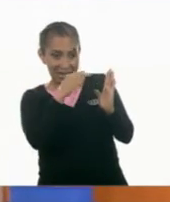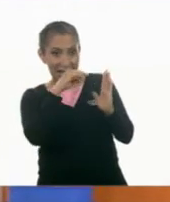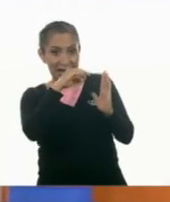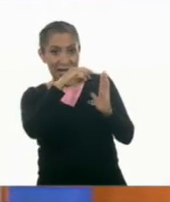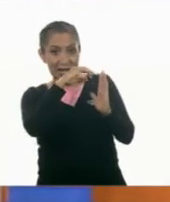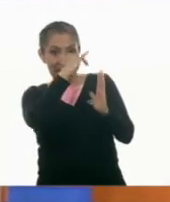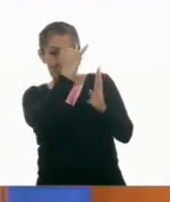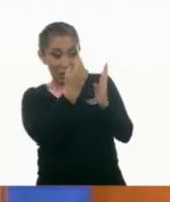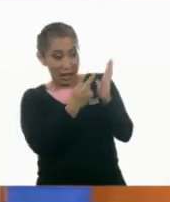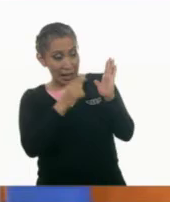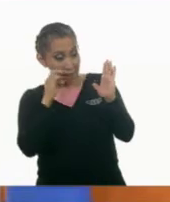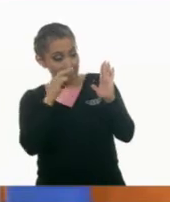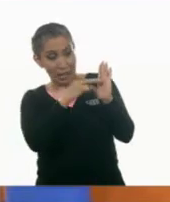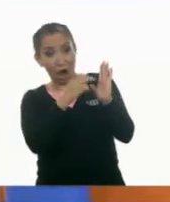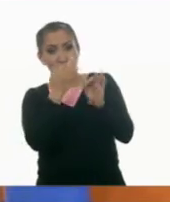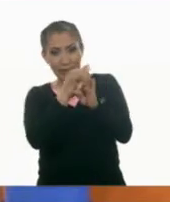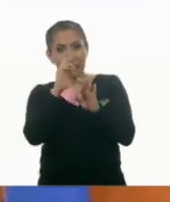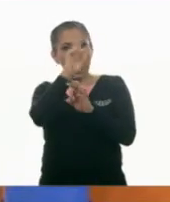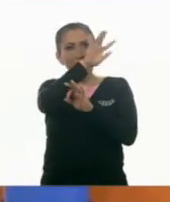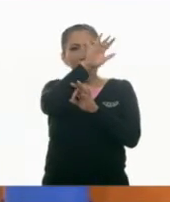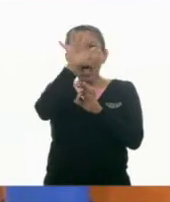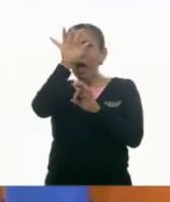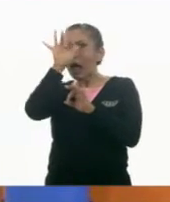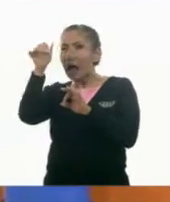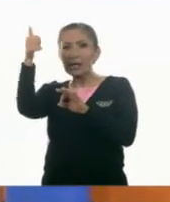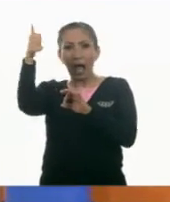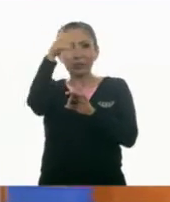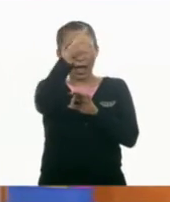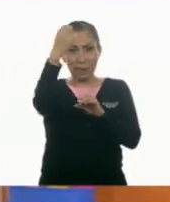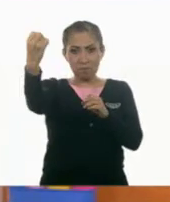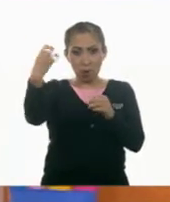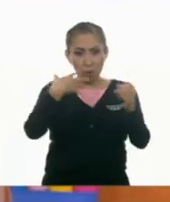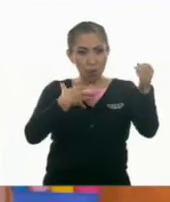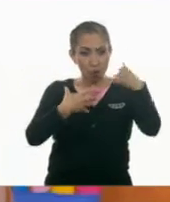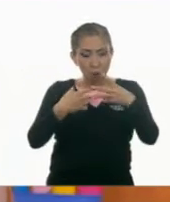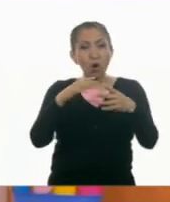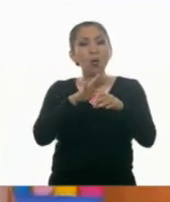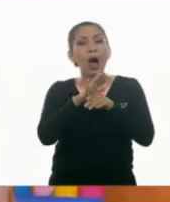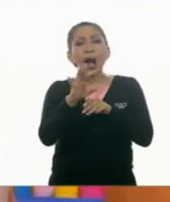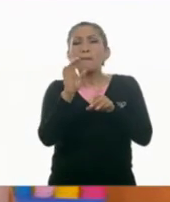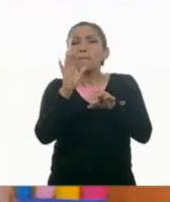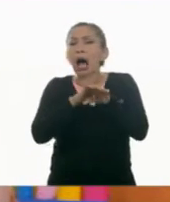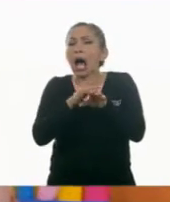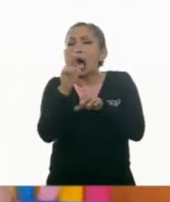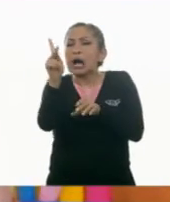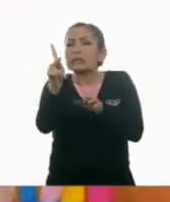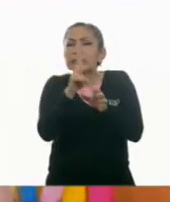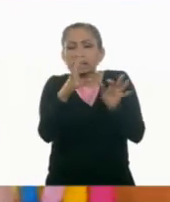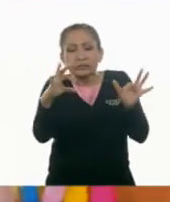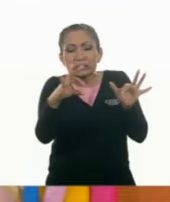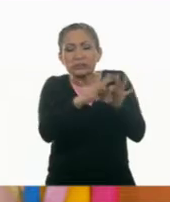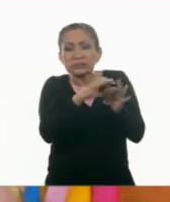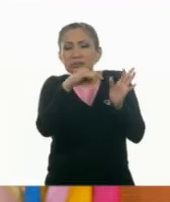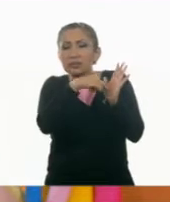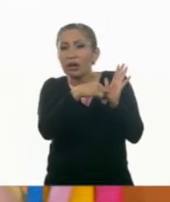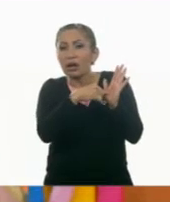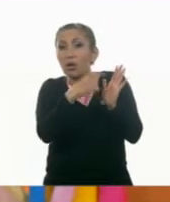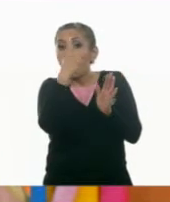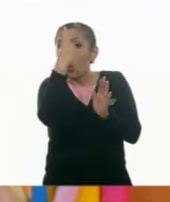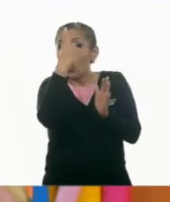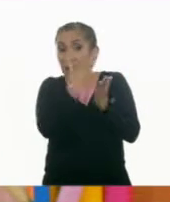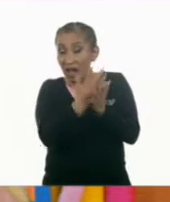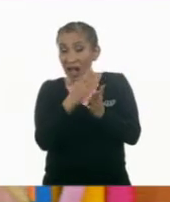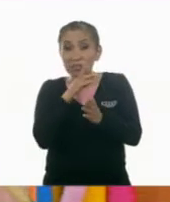y ahora con lo que ya leyeron que nos mandaron, ¿cuál es la que se acerca más? ¿Crees que haya solamente